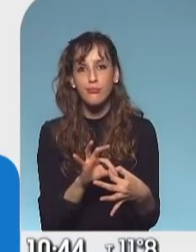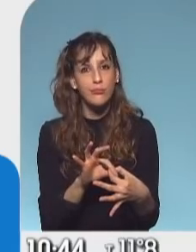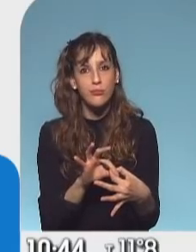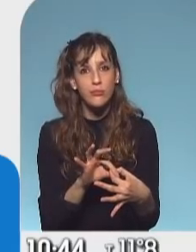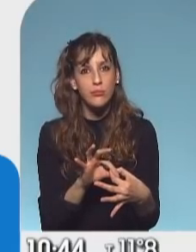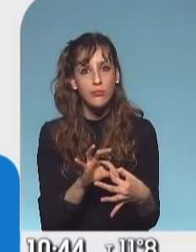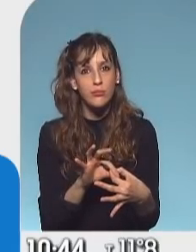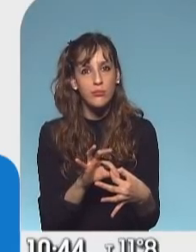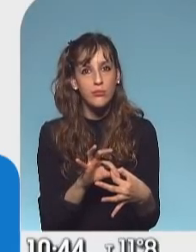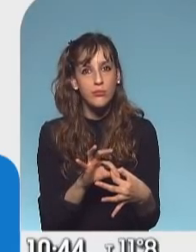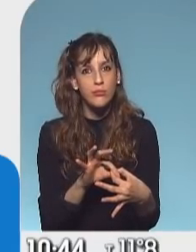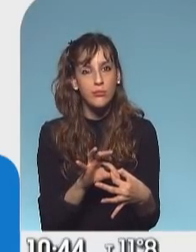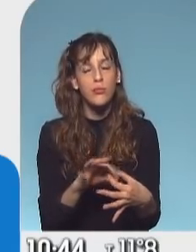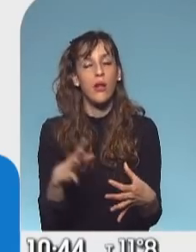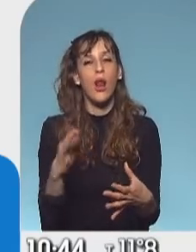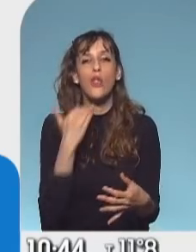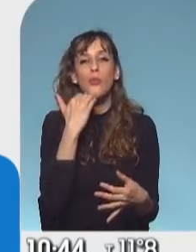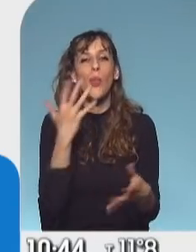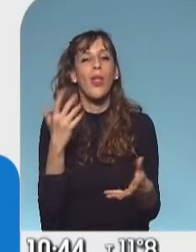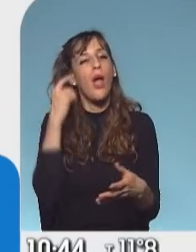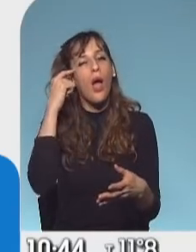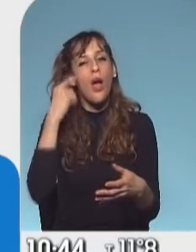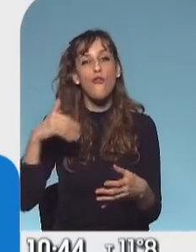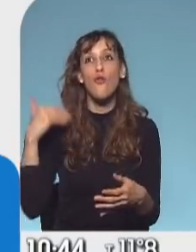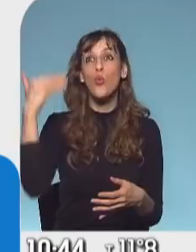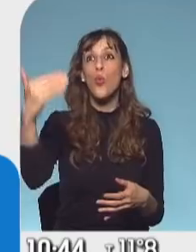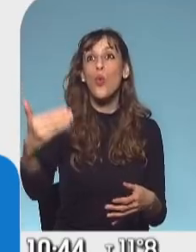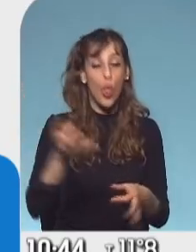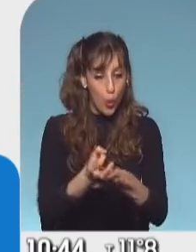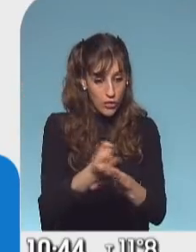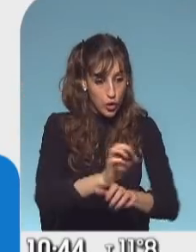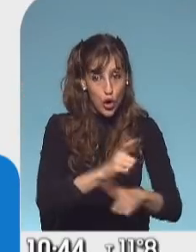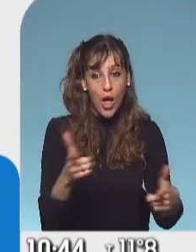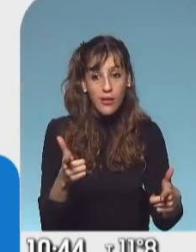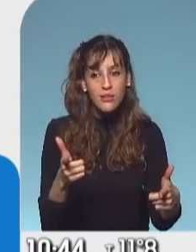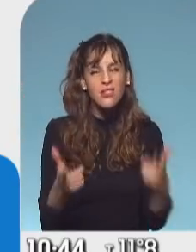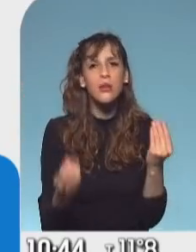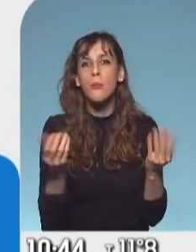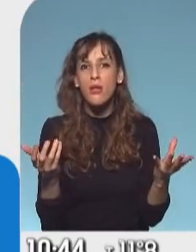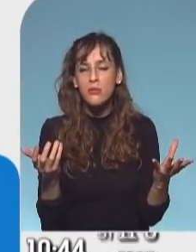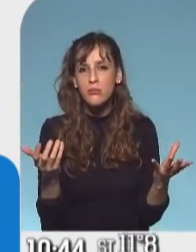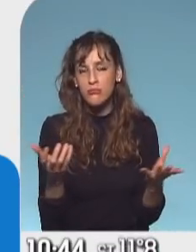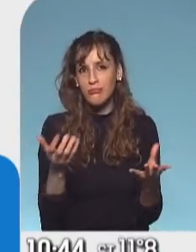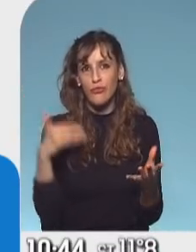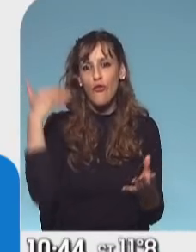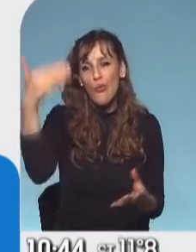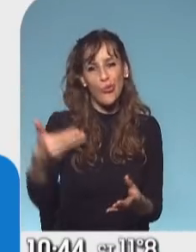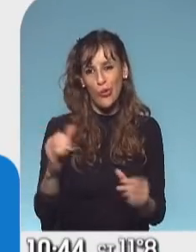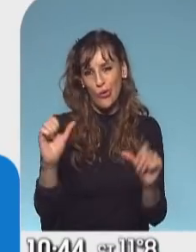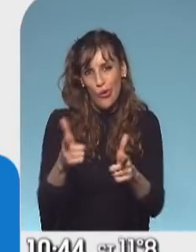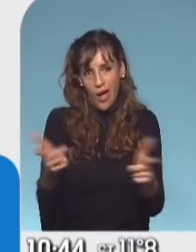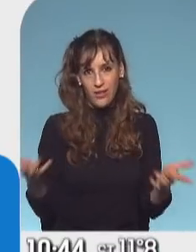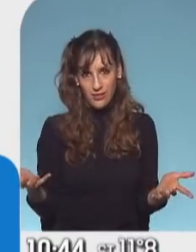Ninguna sociedad puede pensar un futuro sin educación, porque la riqueza de las sociedades hoy en día está en la educación y